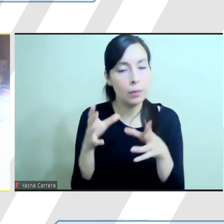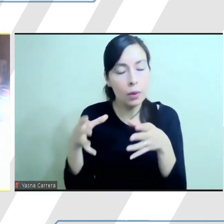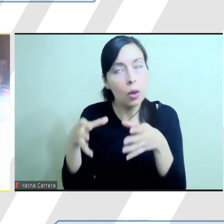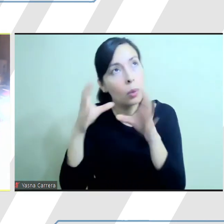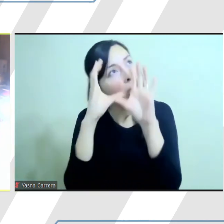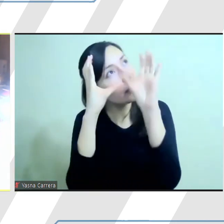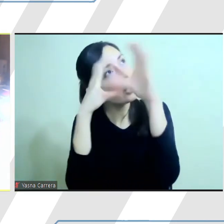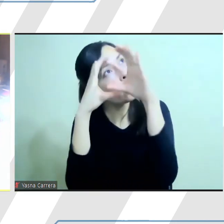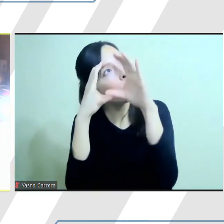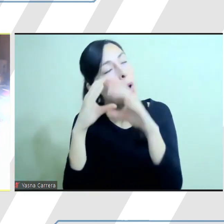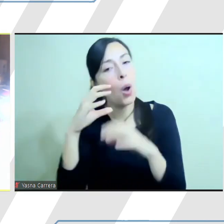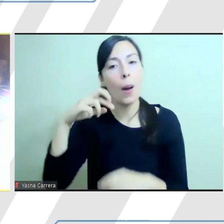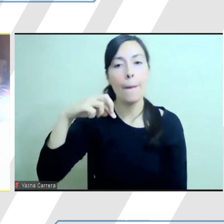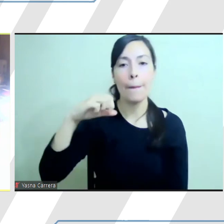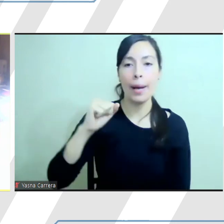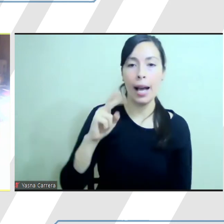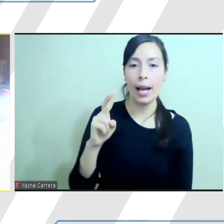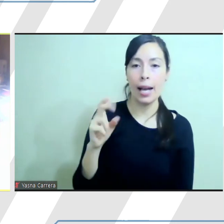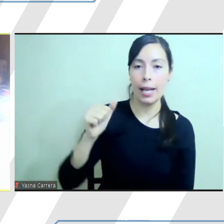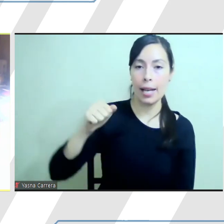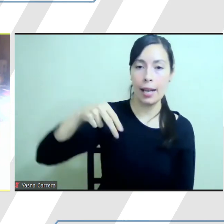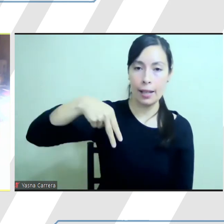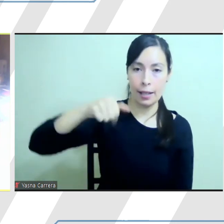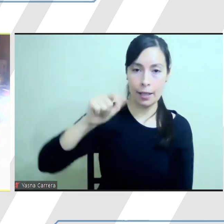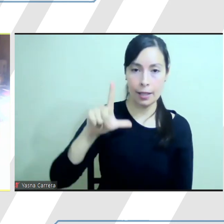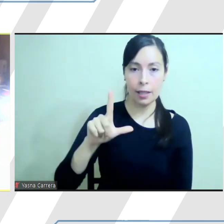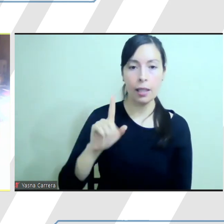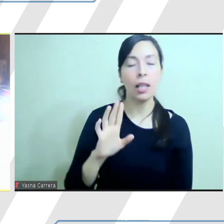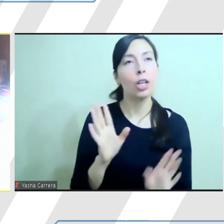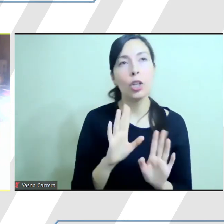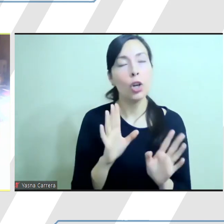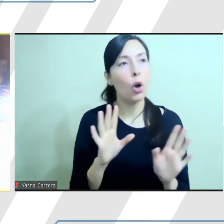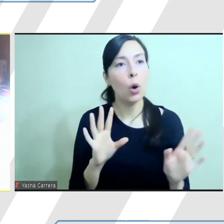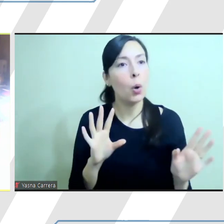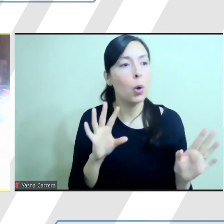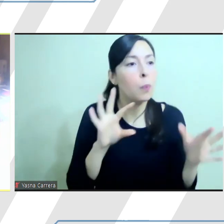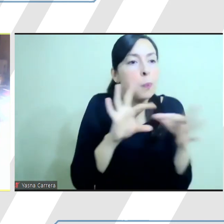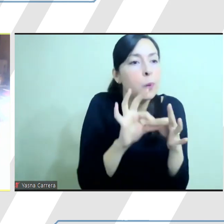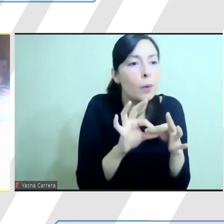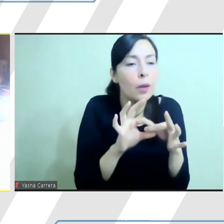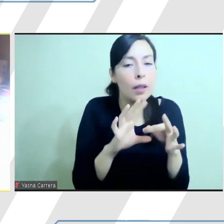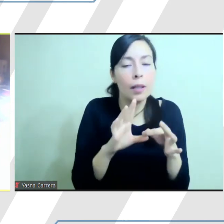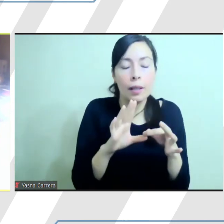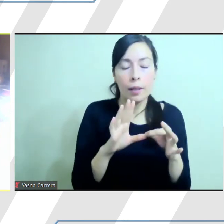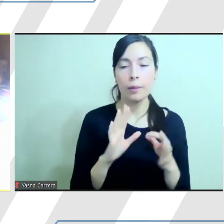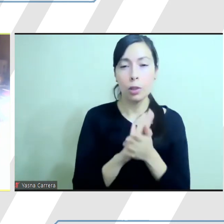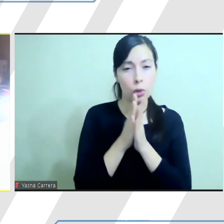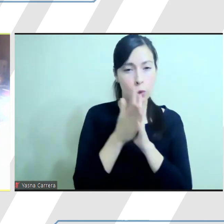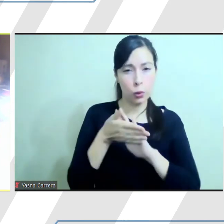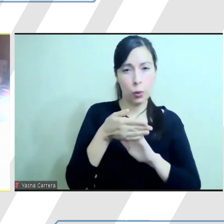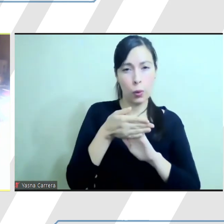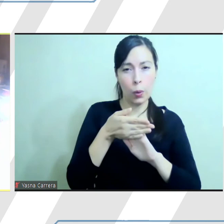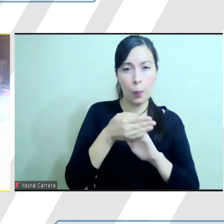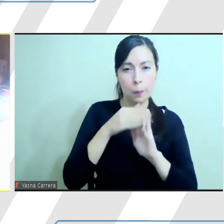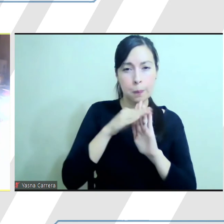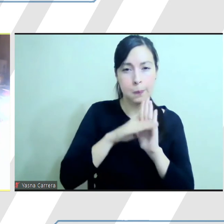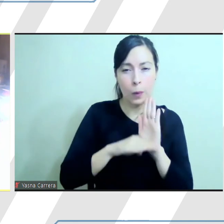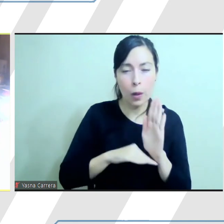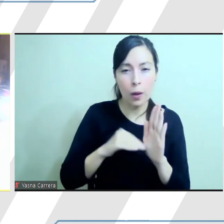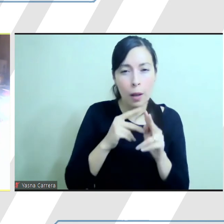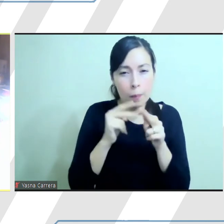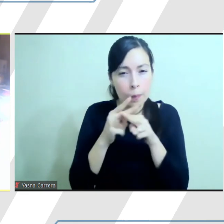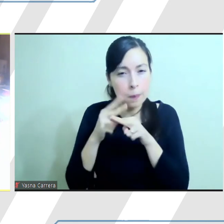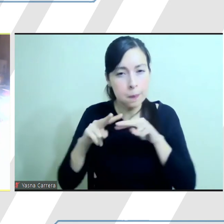Mira, no de manera directa. Eh, todos los procesos de decisión respecto a dónde instalar un